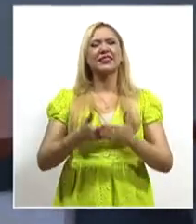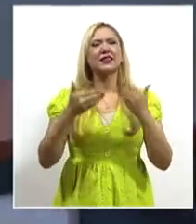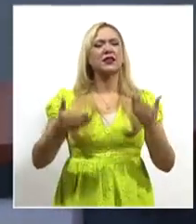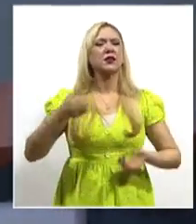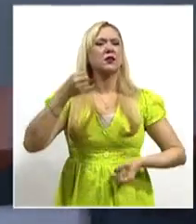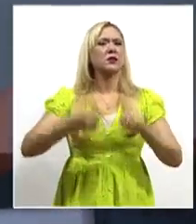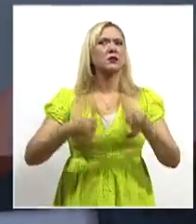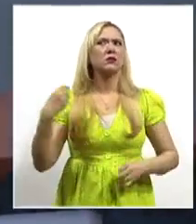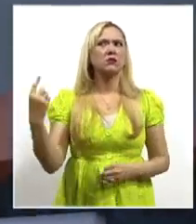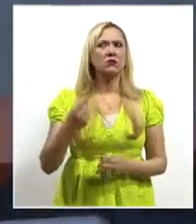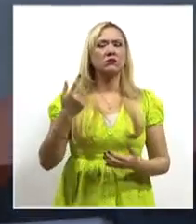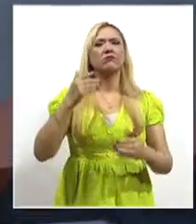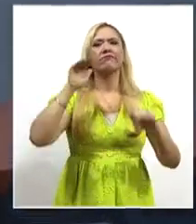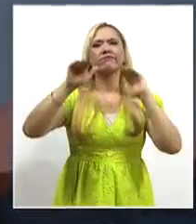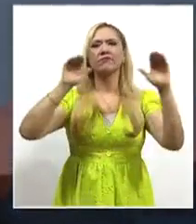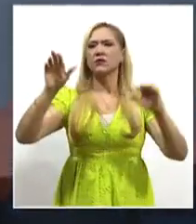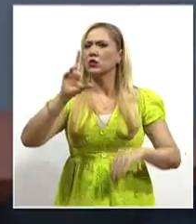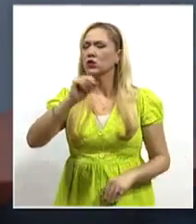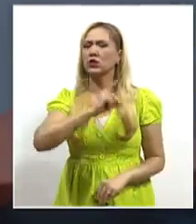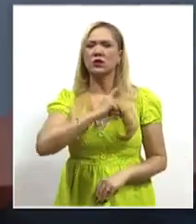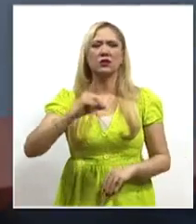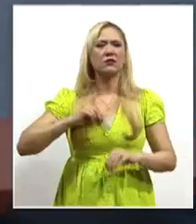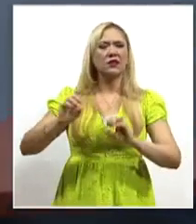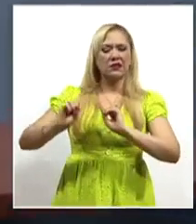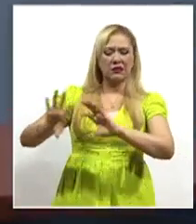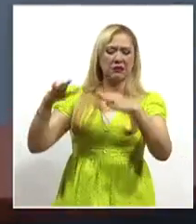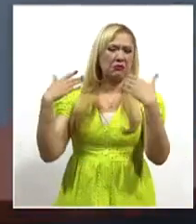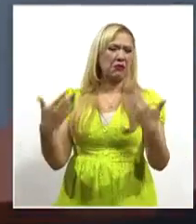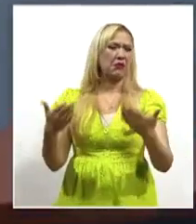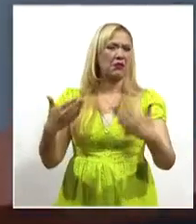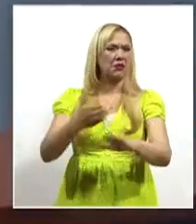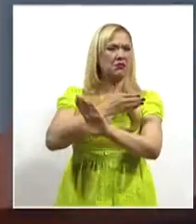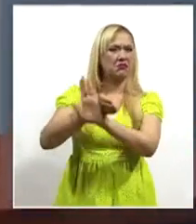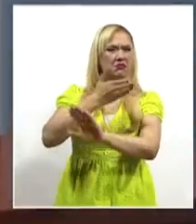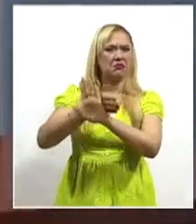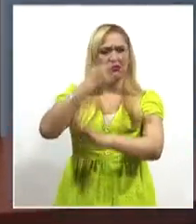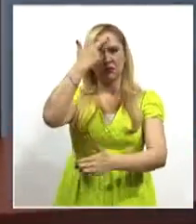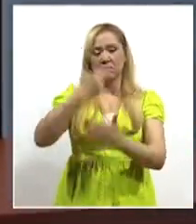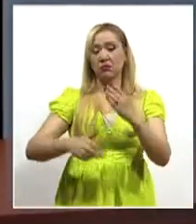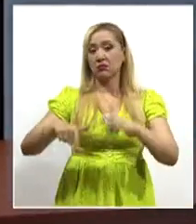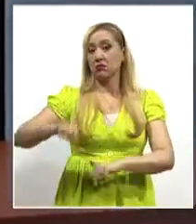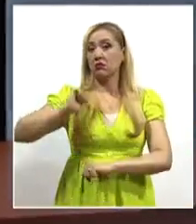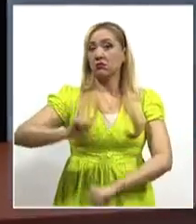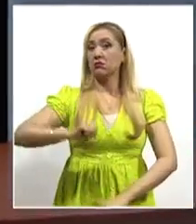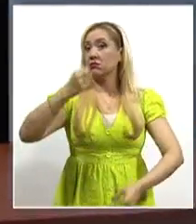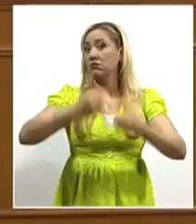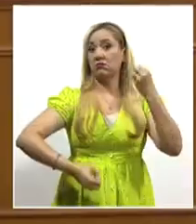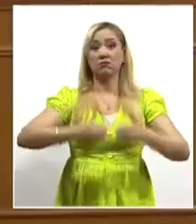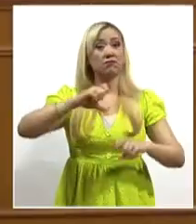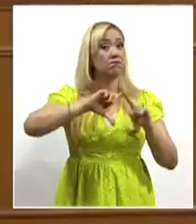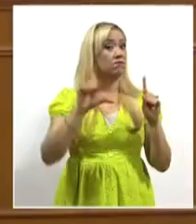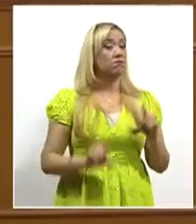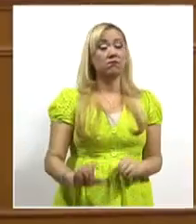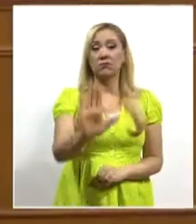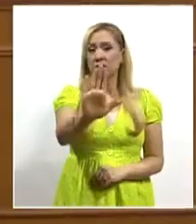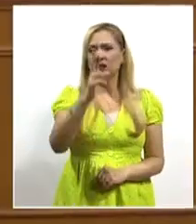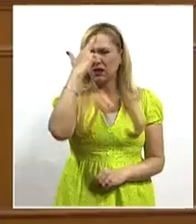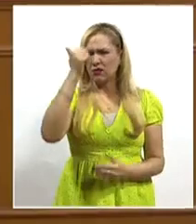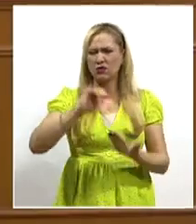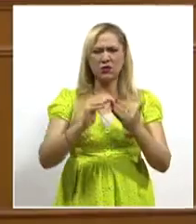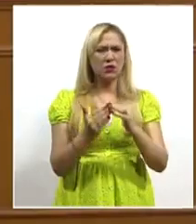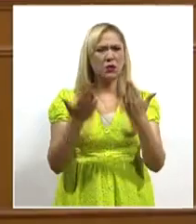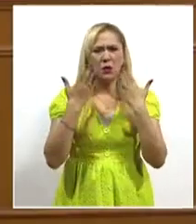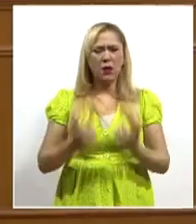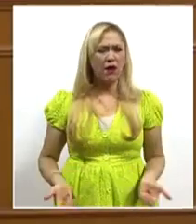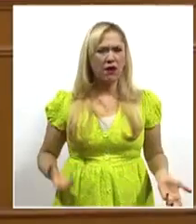Impartidores de justicia convocaron a no permitir que se continúe atacando y vulnerando al Poder Judicial con sus acusaciones sin fundamento.